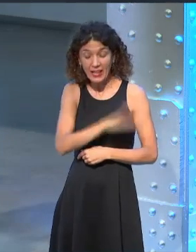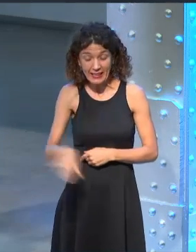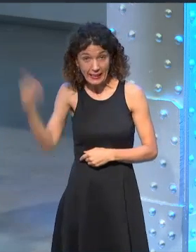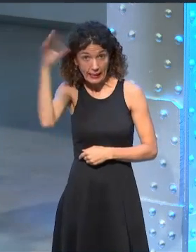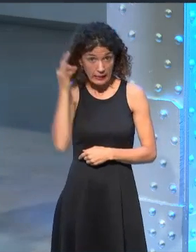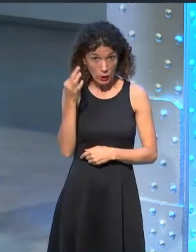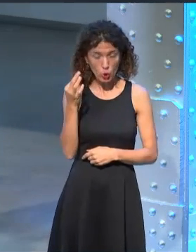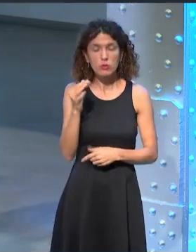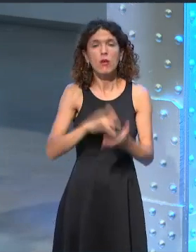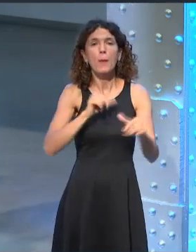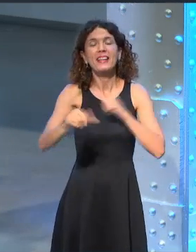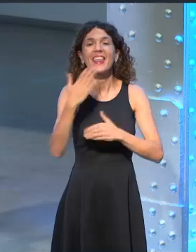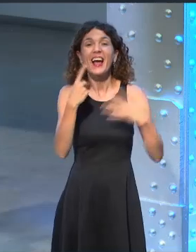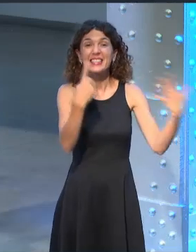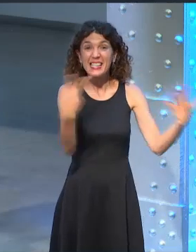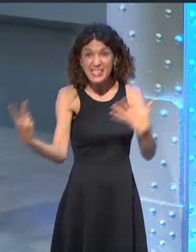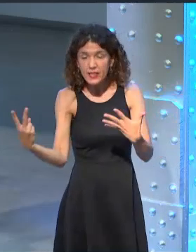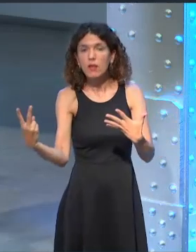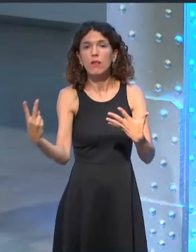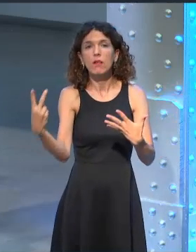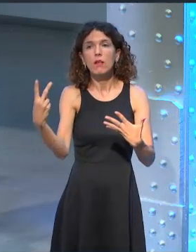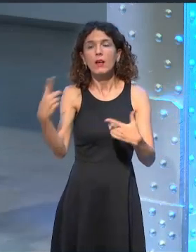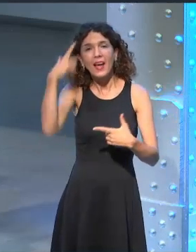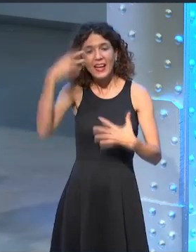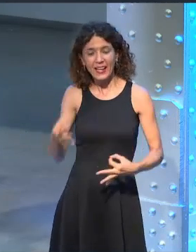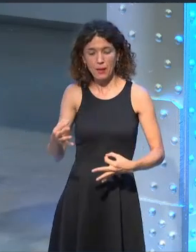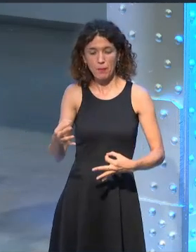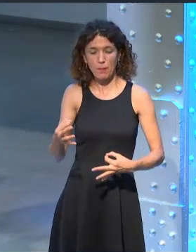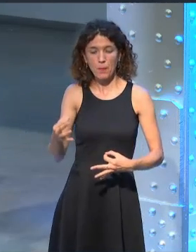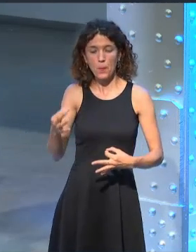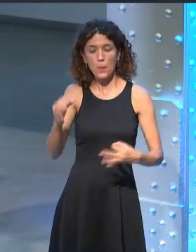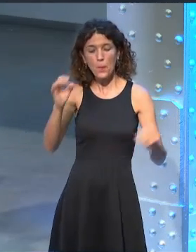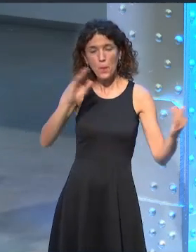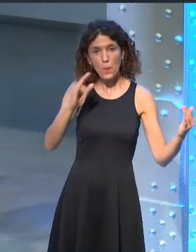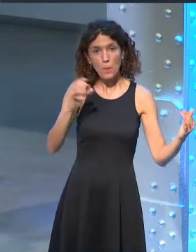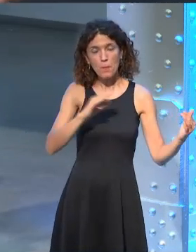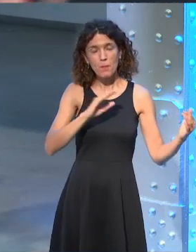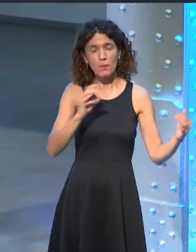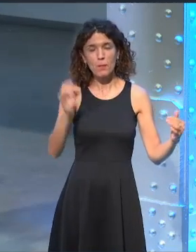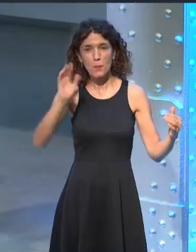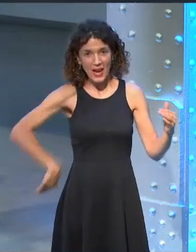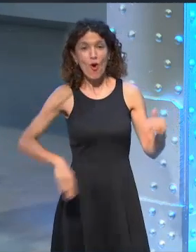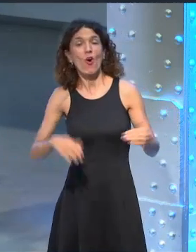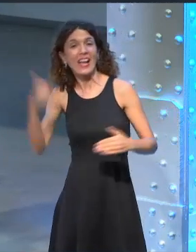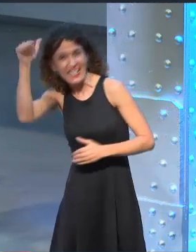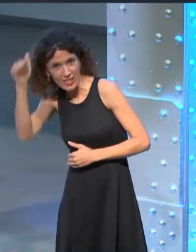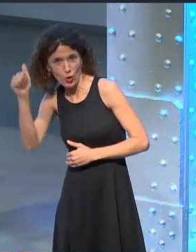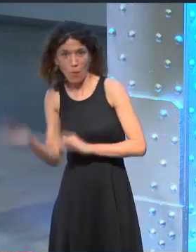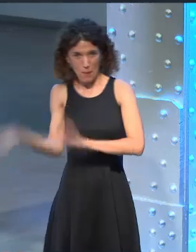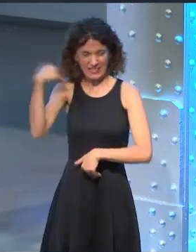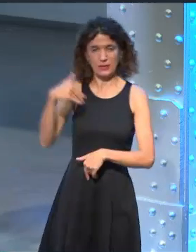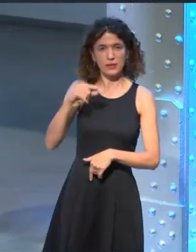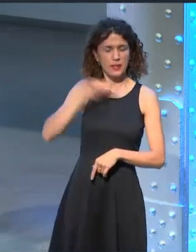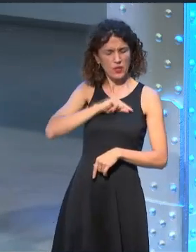y los niños, a partir de 6-7 años, se creen menos brillantes que los niños. Y cuando leí esto, que fue, pues esto, ahora 4 o 5 meses, me